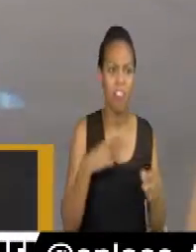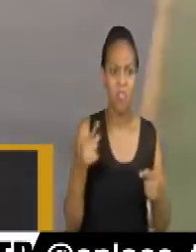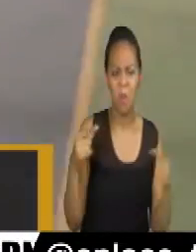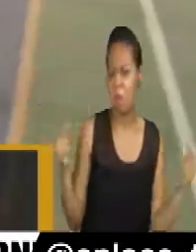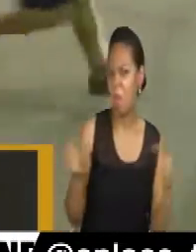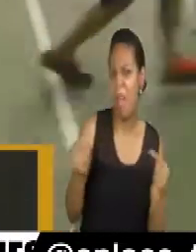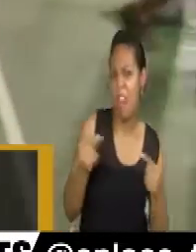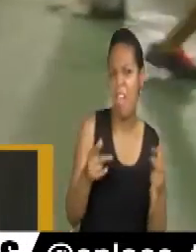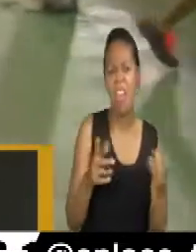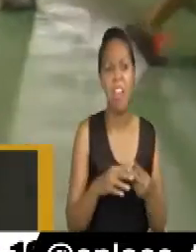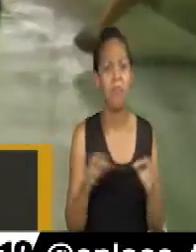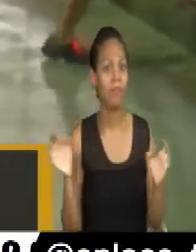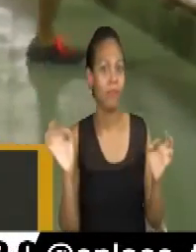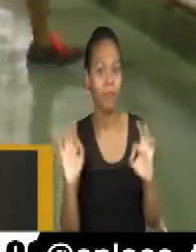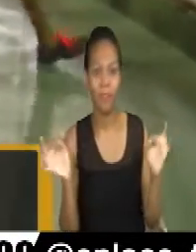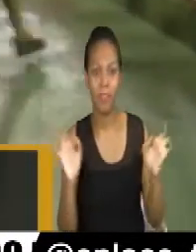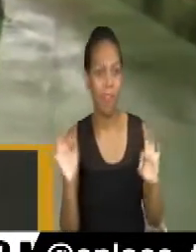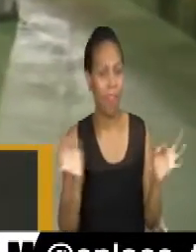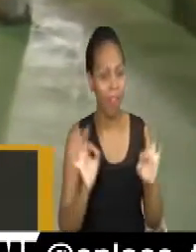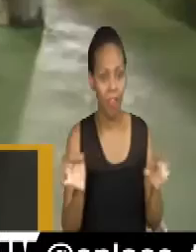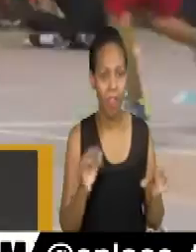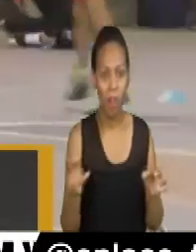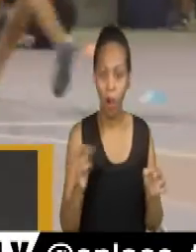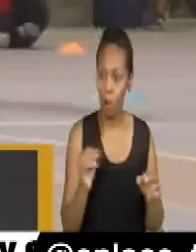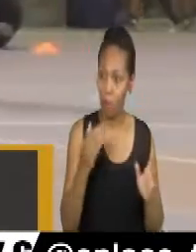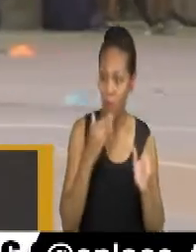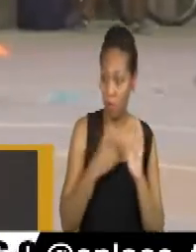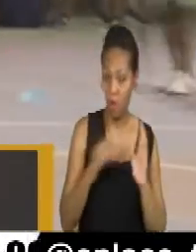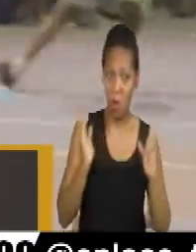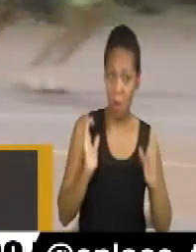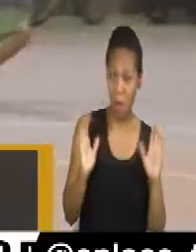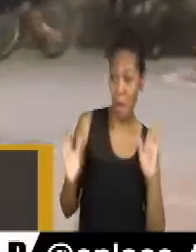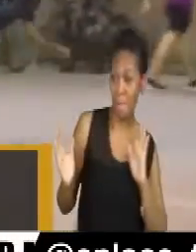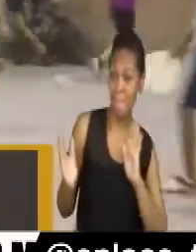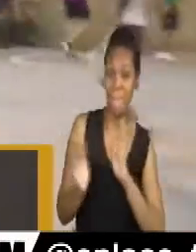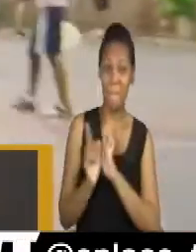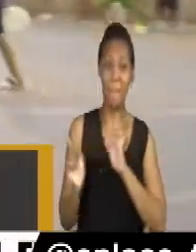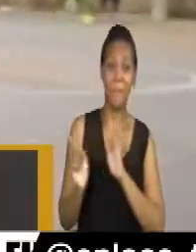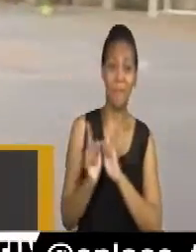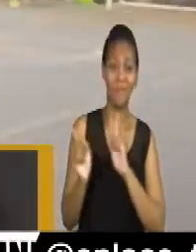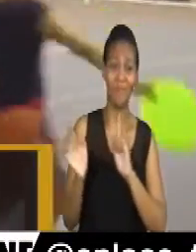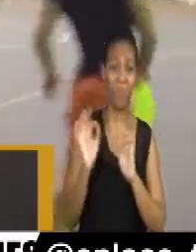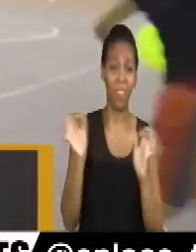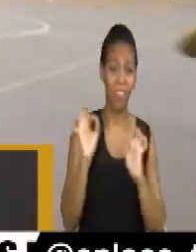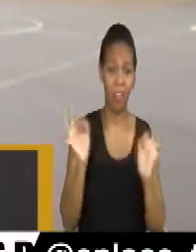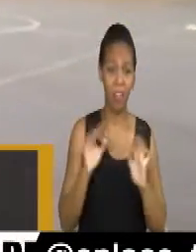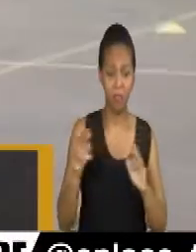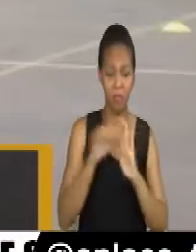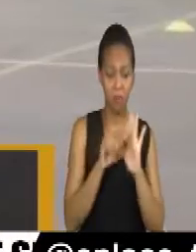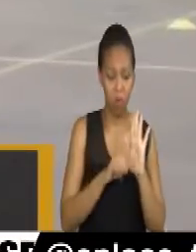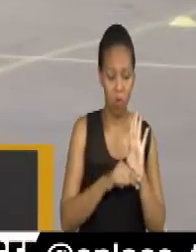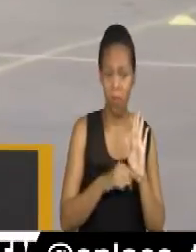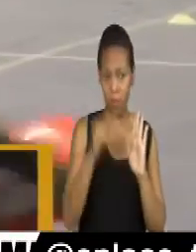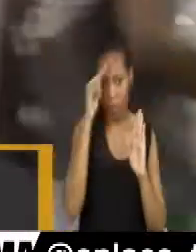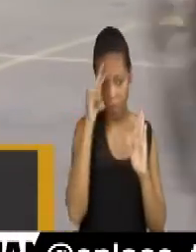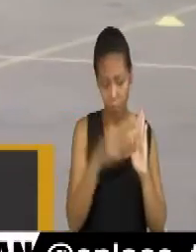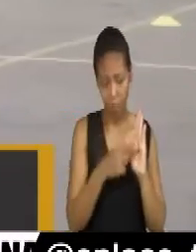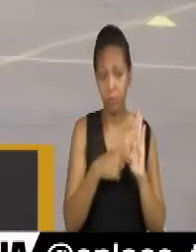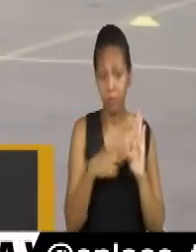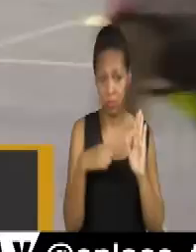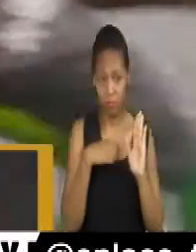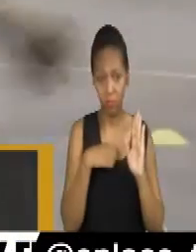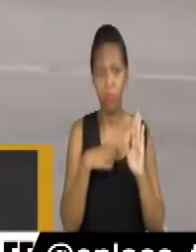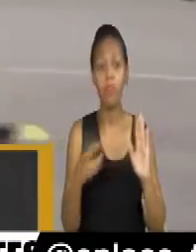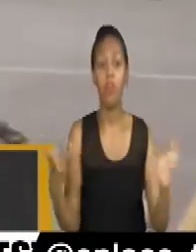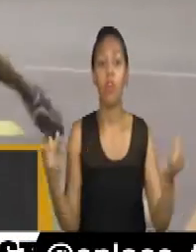hay en ningún momento toques entre los mismos jugadores, existen unas reglas las cuales nos respetamos entre nosotros como equipo y